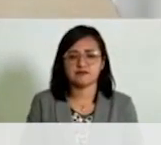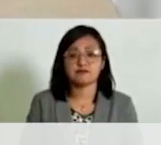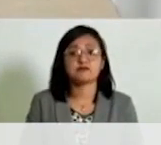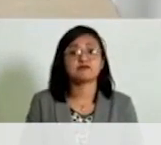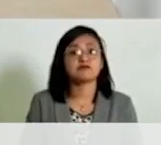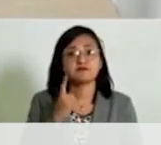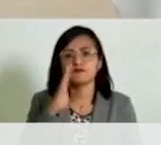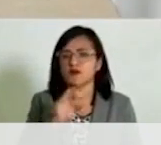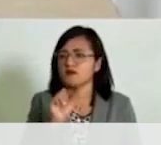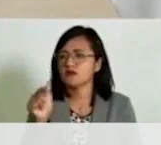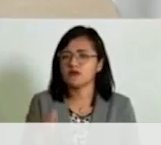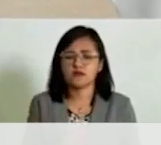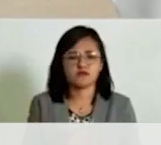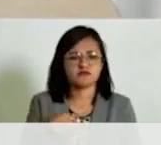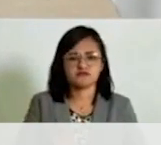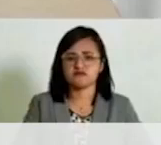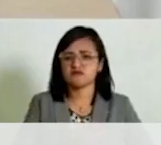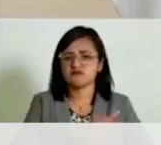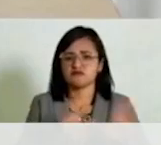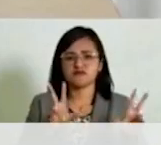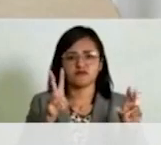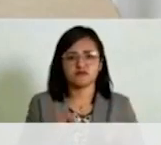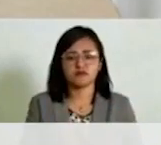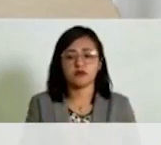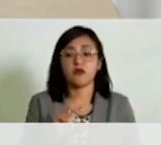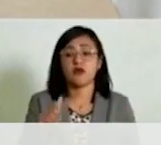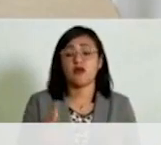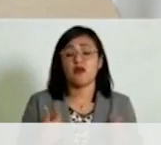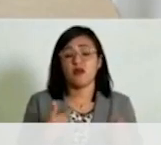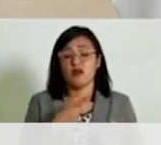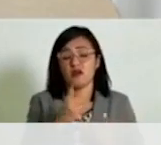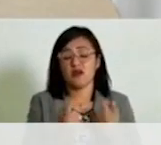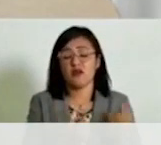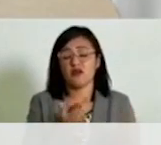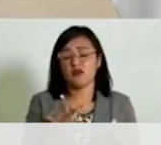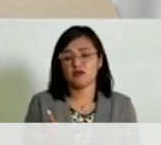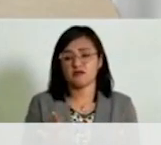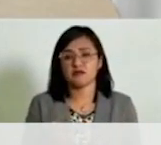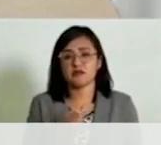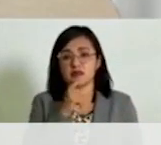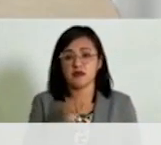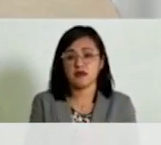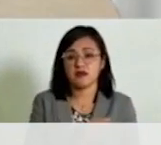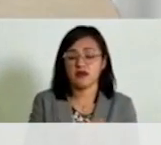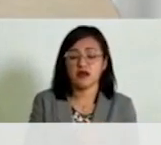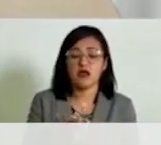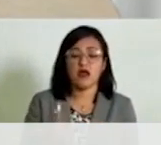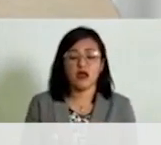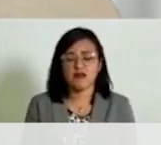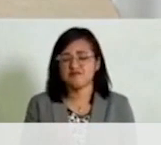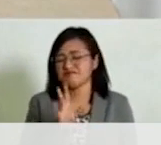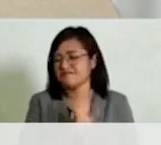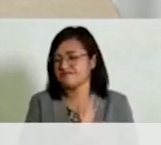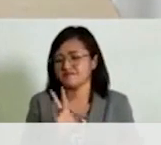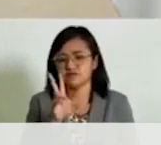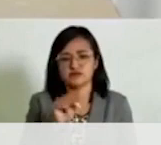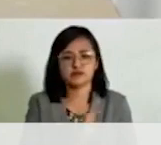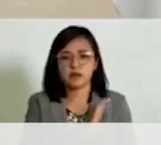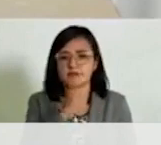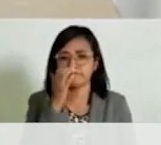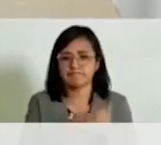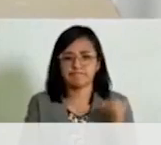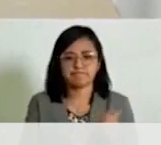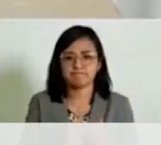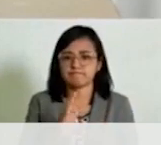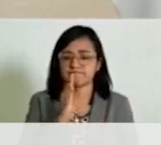Que le busquen por otro lado los juniors y sus vehículos. Se van a